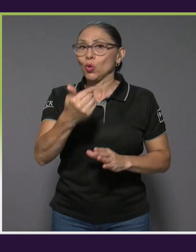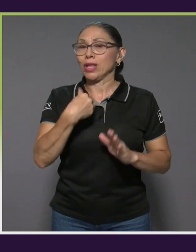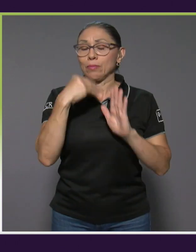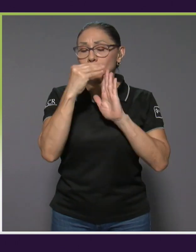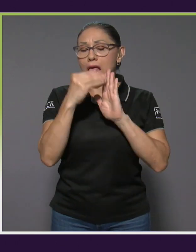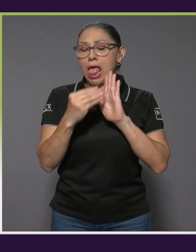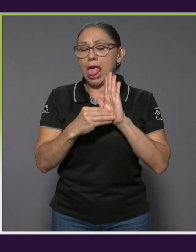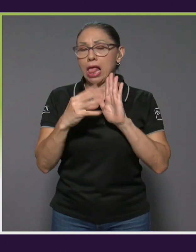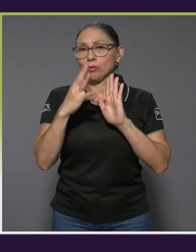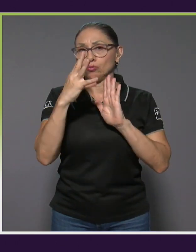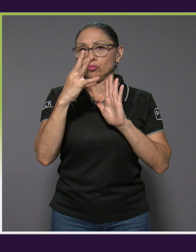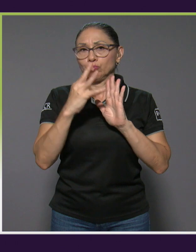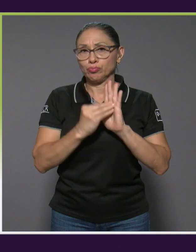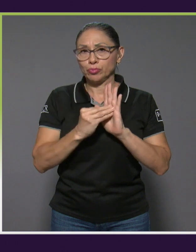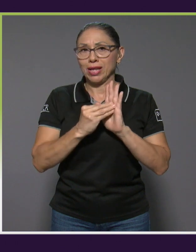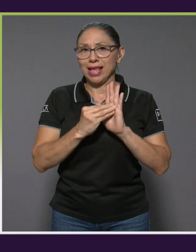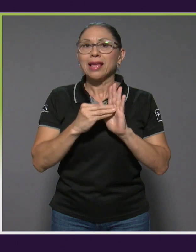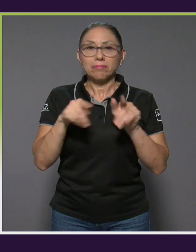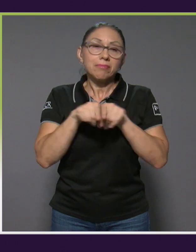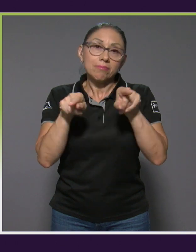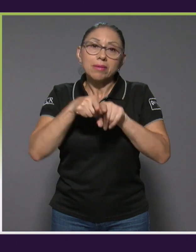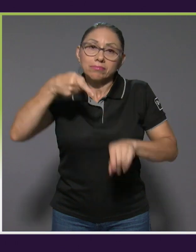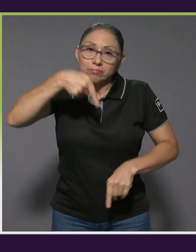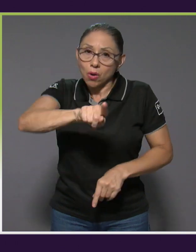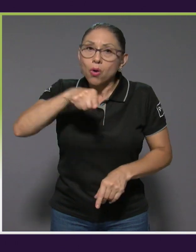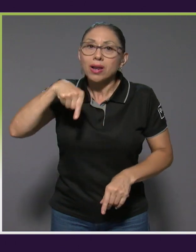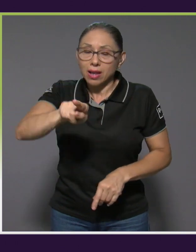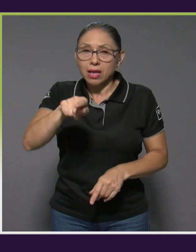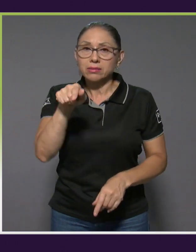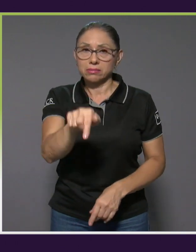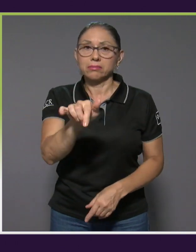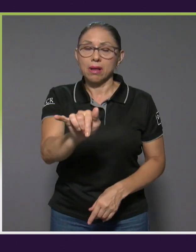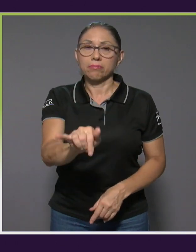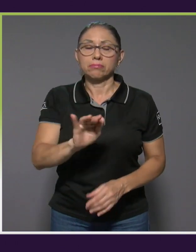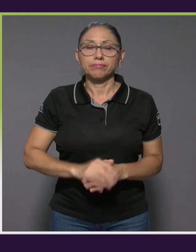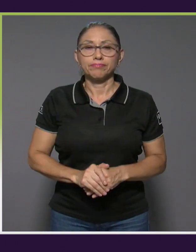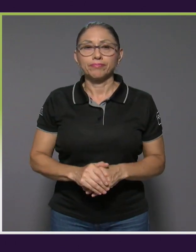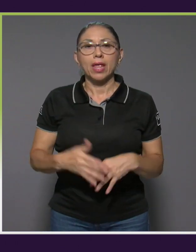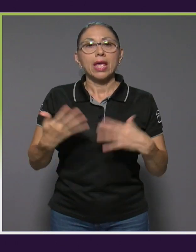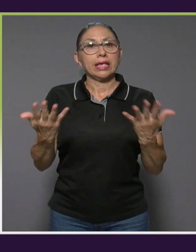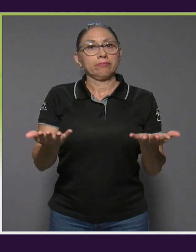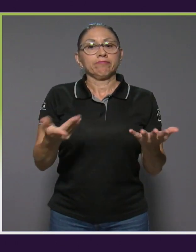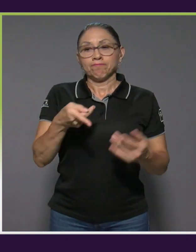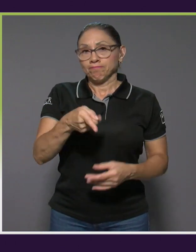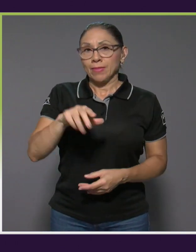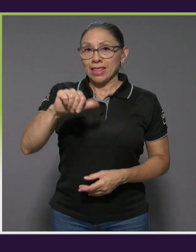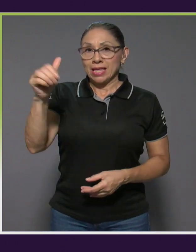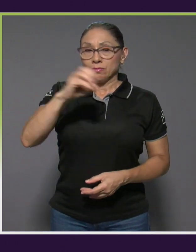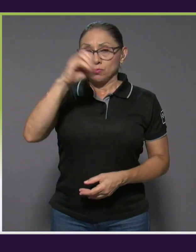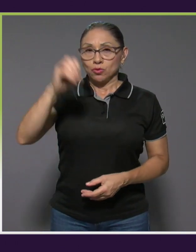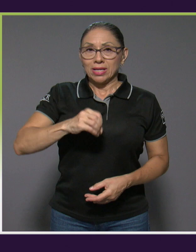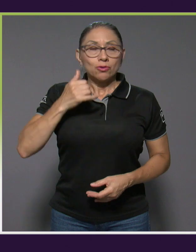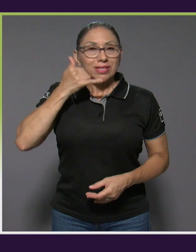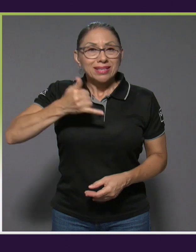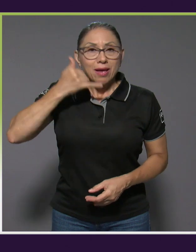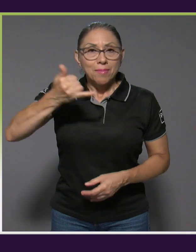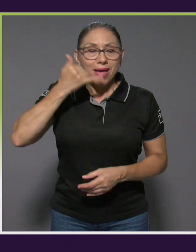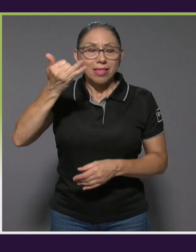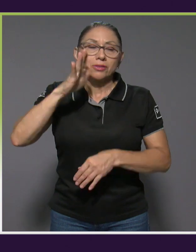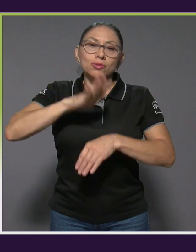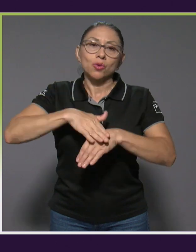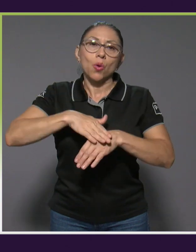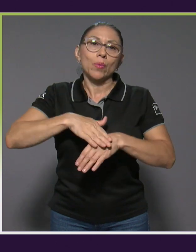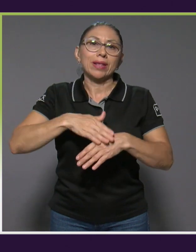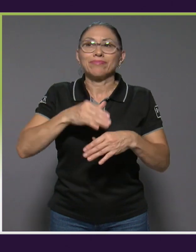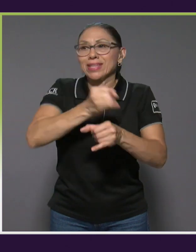violencia, son violencia esencialmente. Y en este caso, un 10% de esas llamadas se refieren a abuso institucional